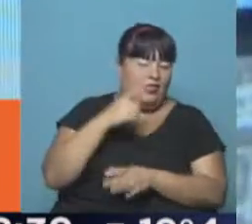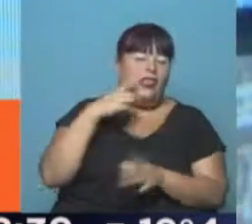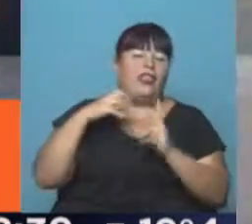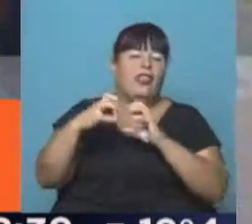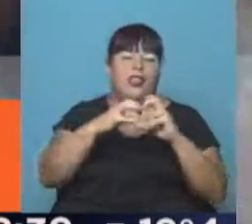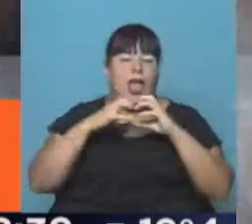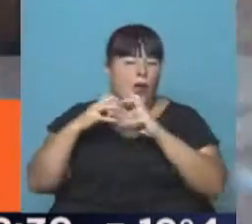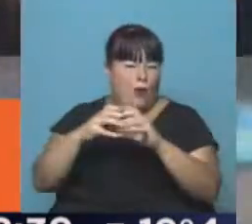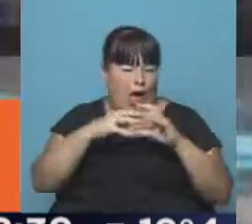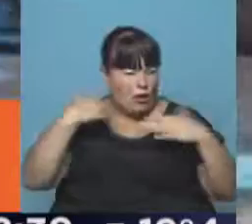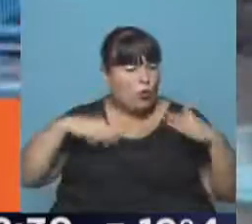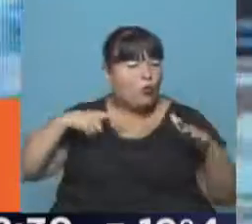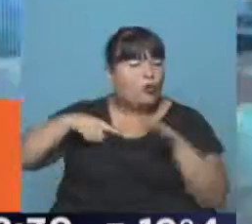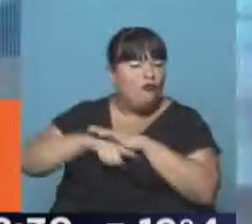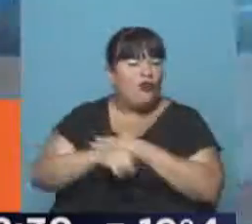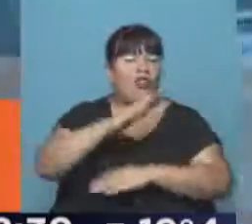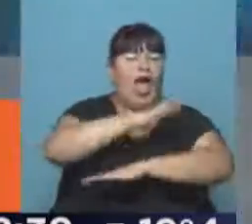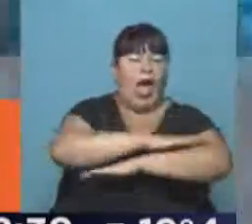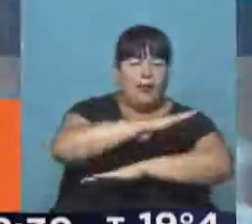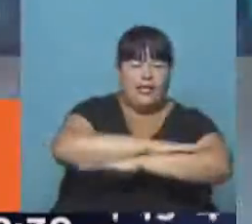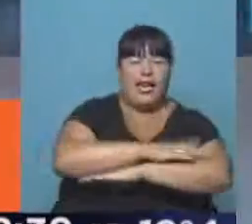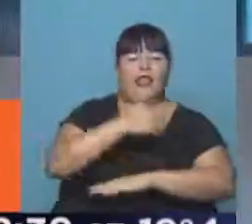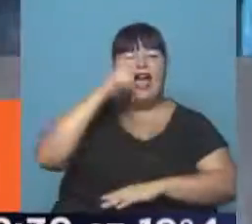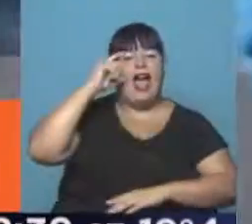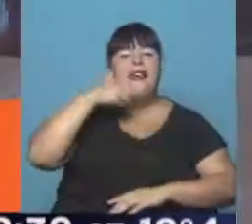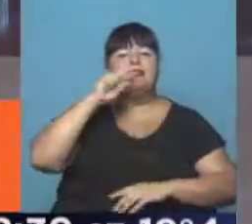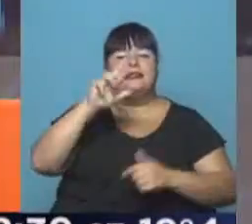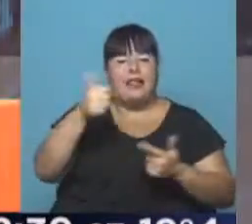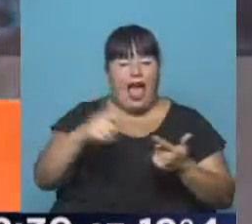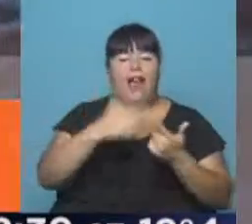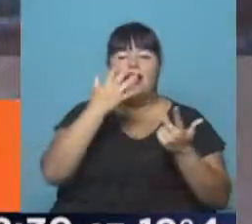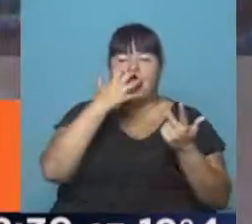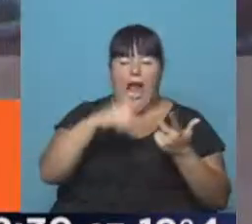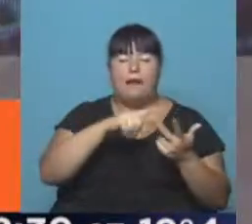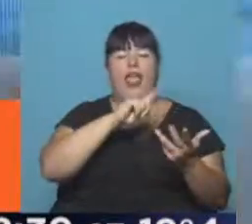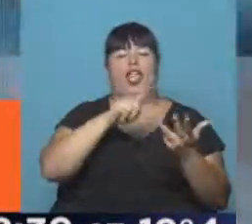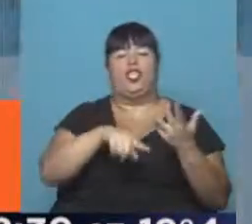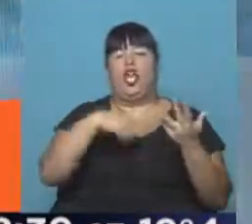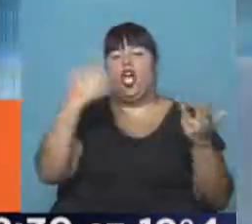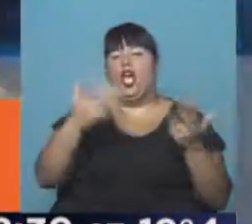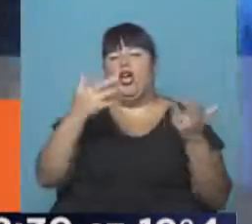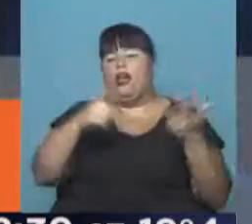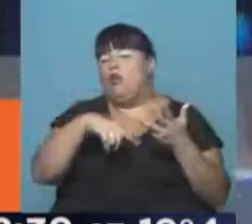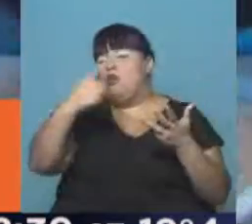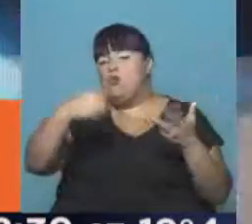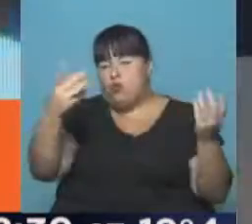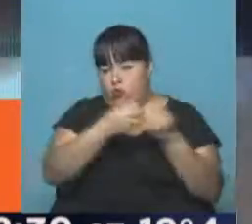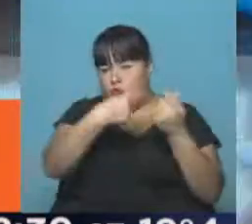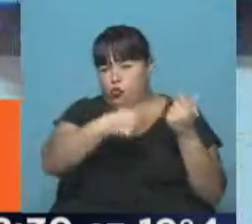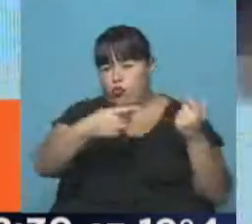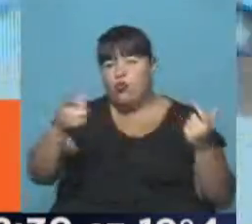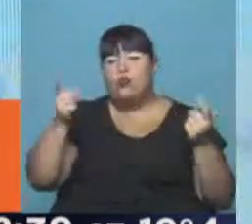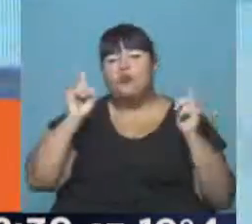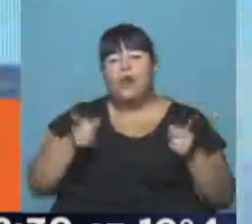debate profundísimo, Avellaneda, Estrada, Sarmiento, otros muchos más